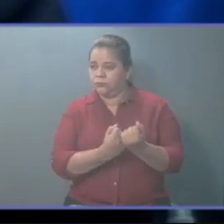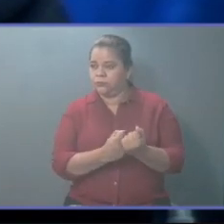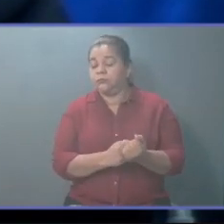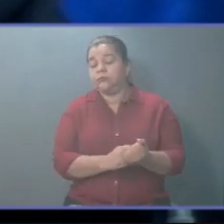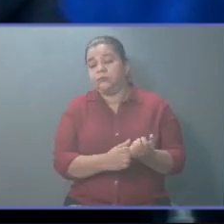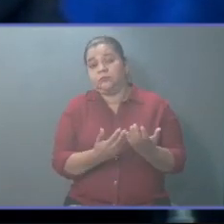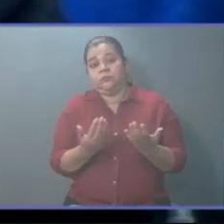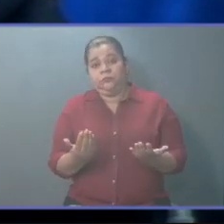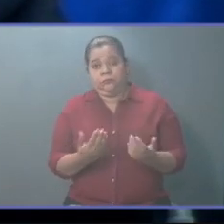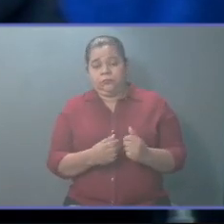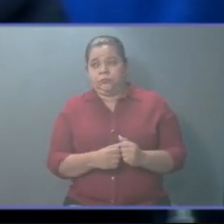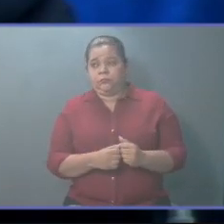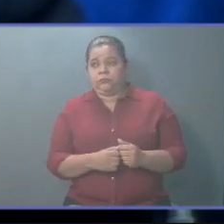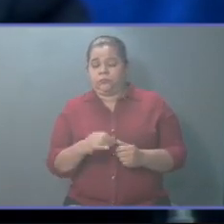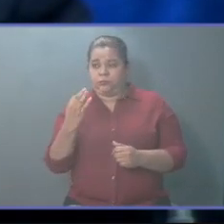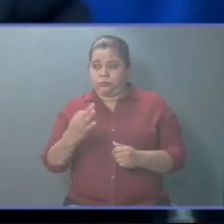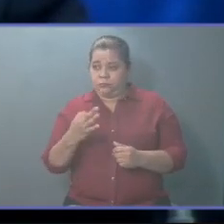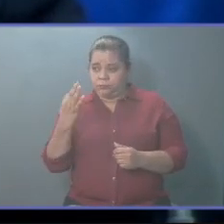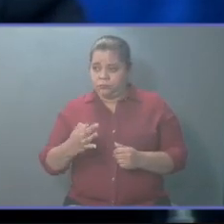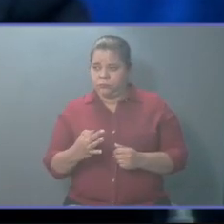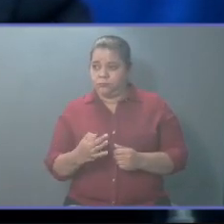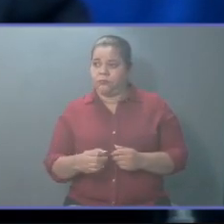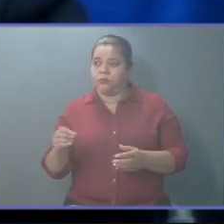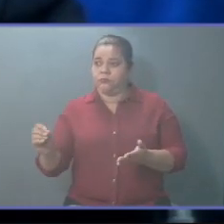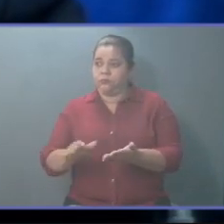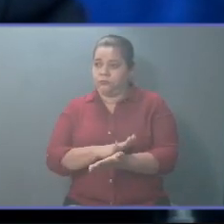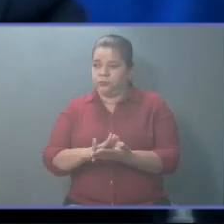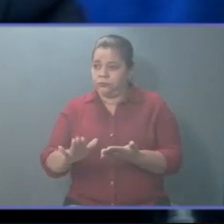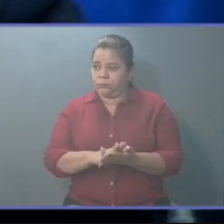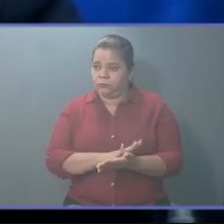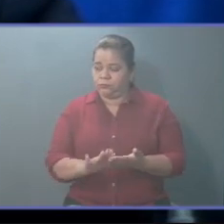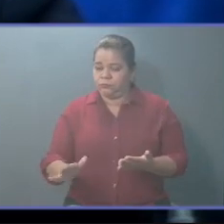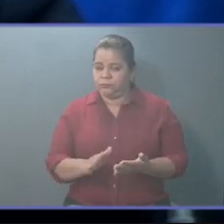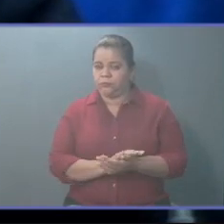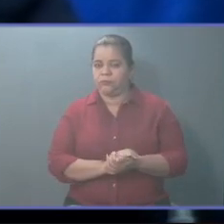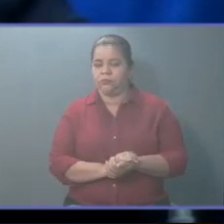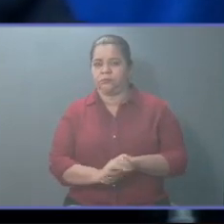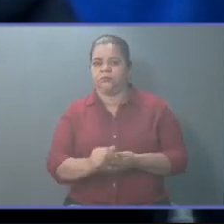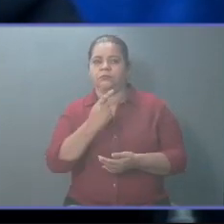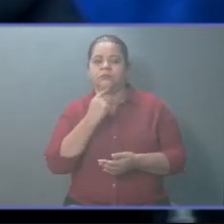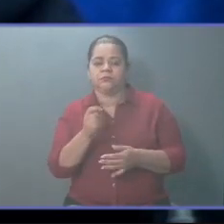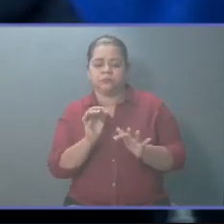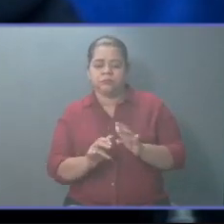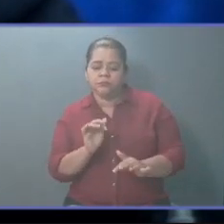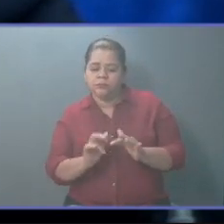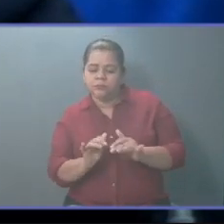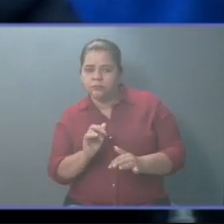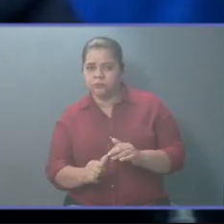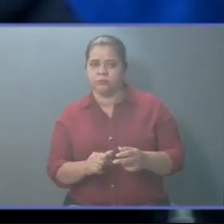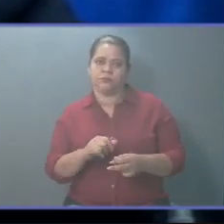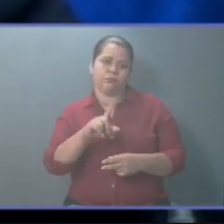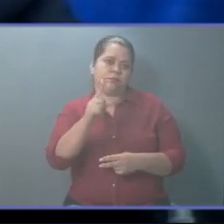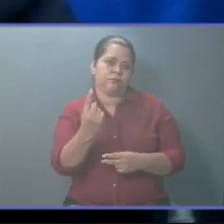menos quien les maneje las copias, las fotocopias, quien les haga las notas o los escritos